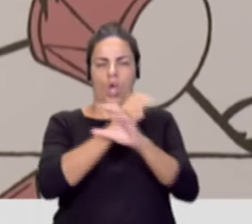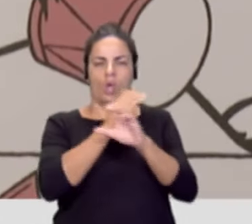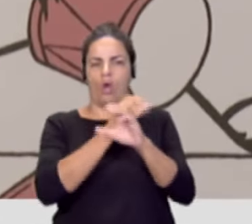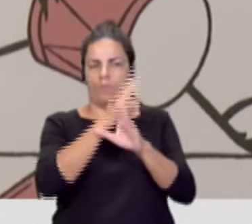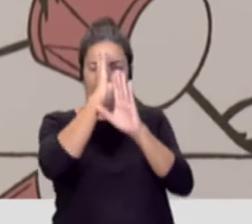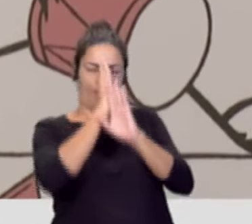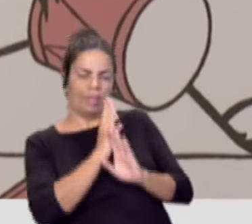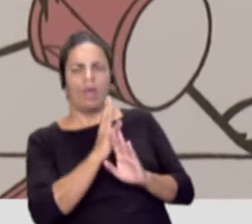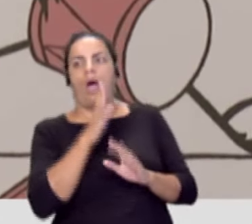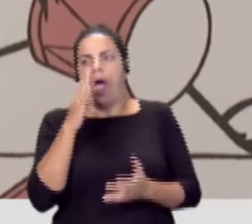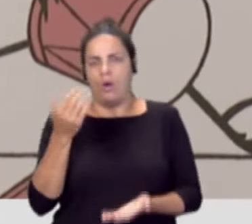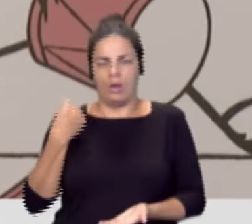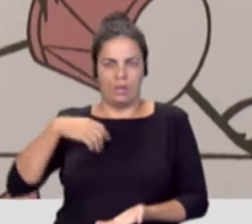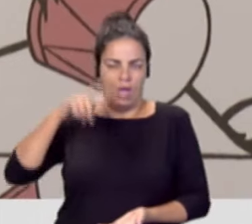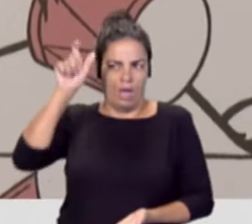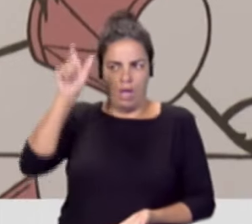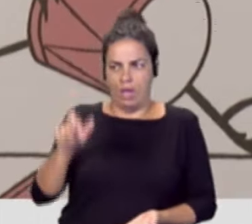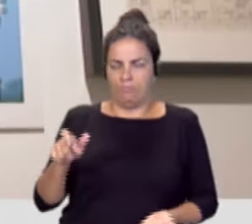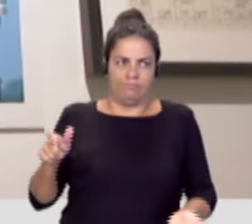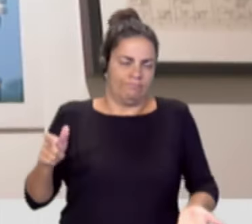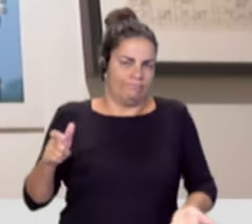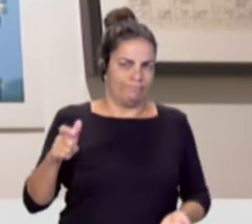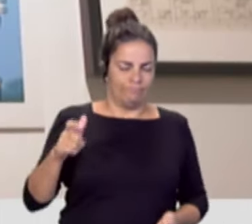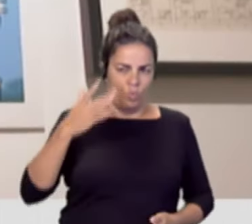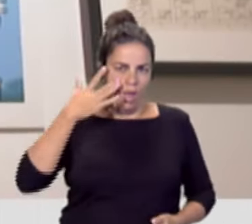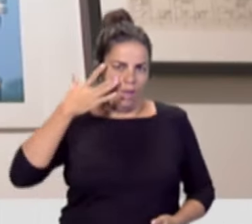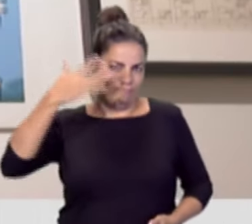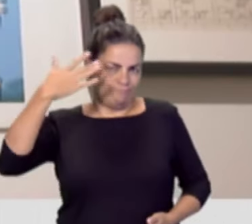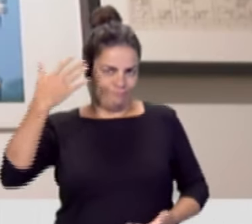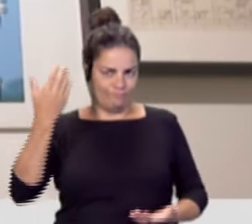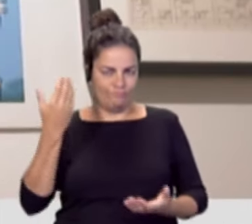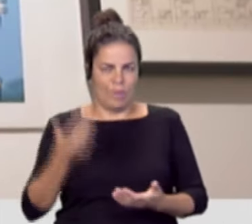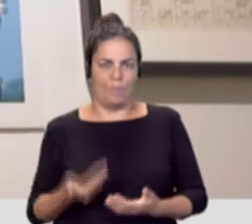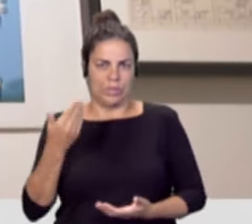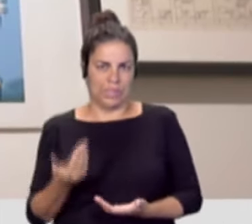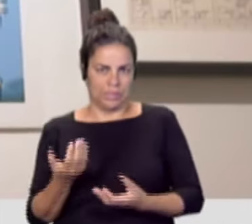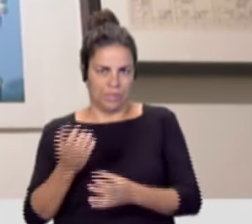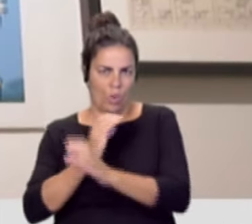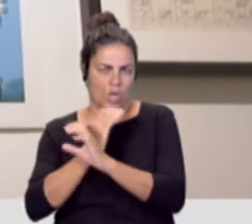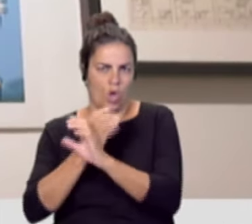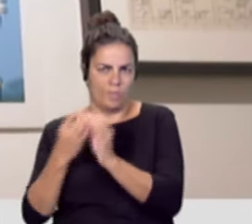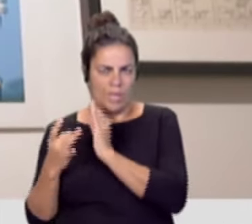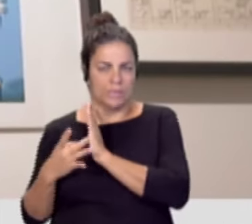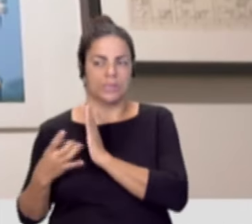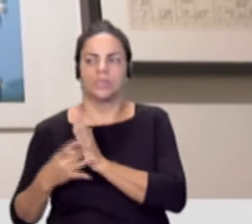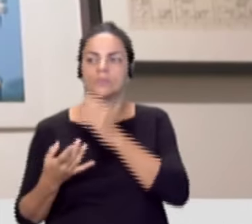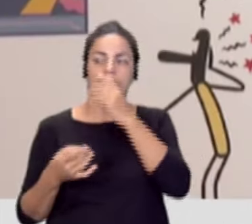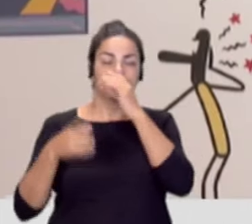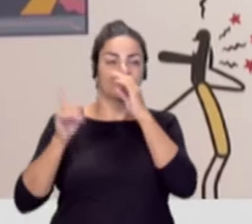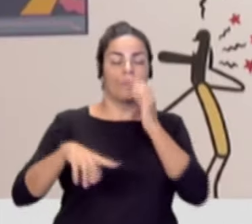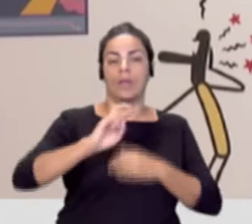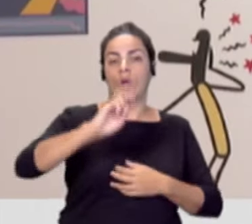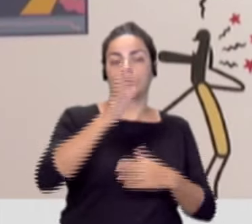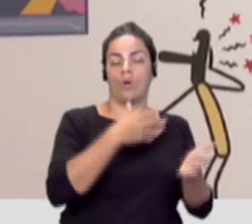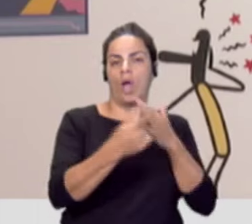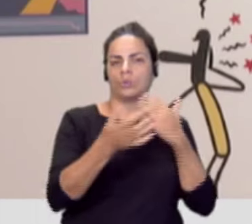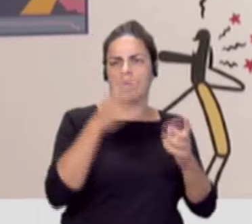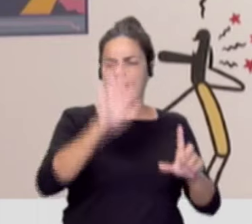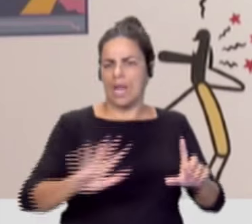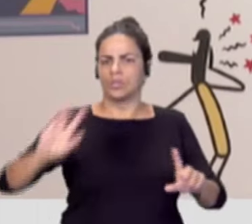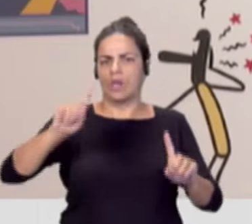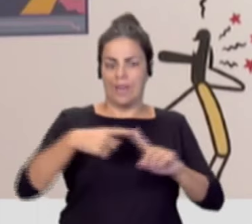terminado, ¿no?, en la línea más importante del cómic. A él se unen un montón de nombres de autores nacionales y también de autores